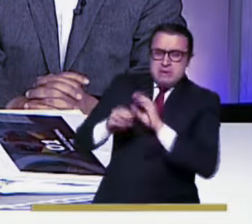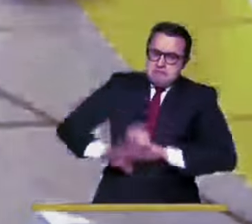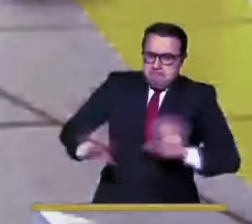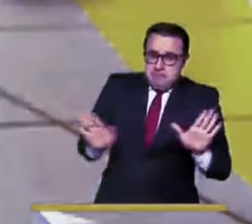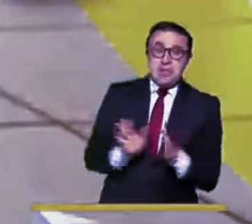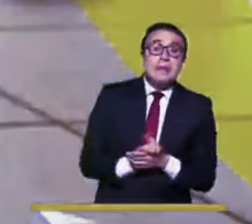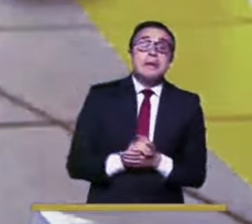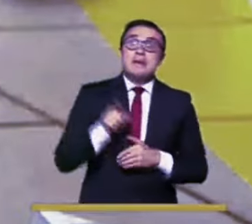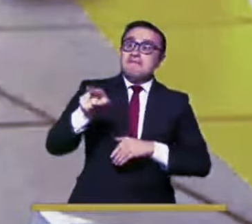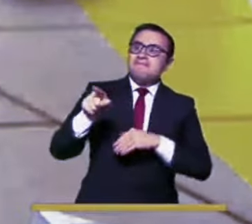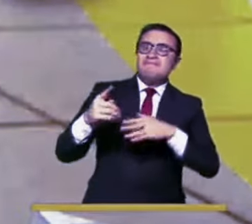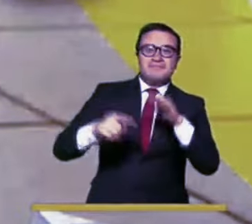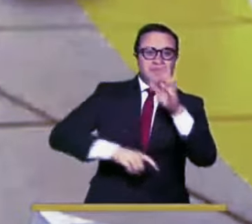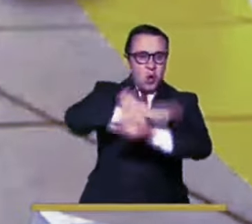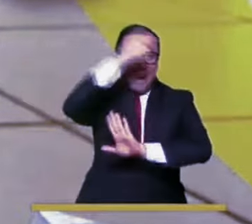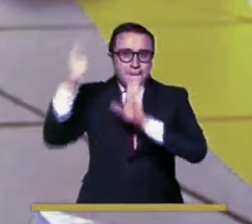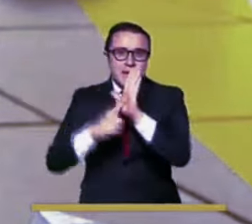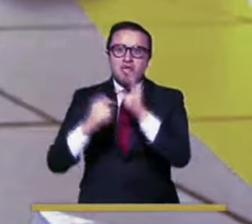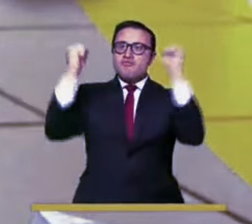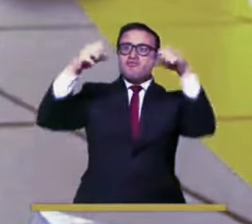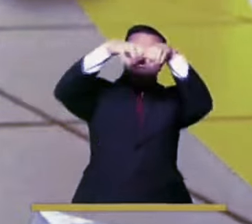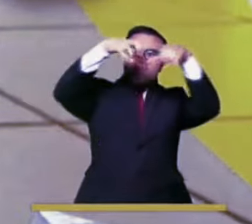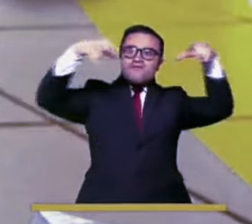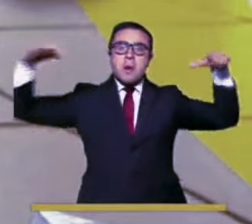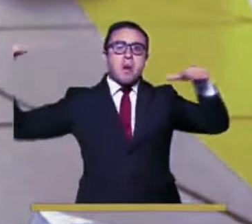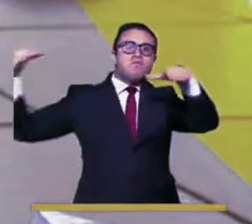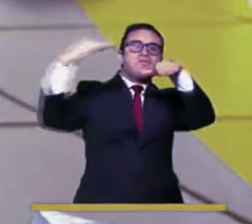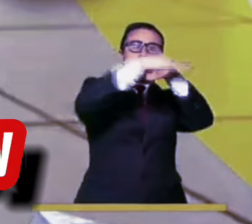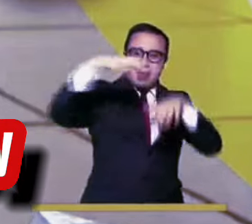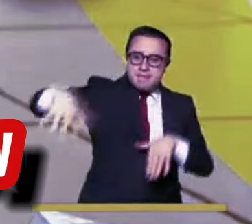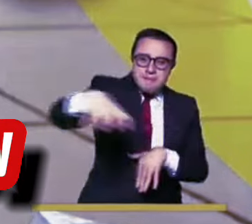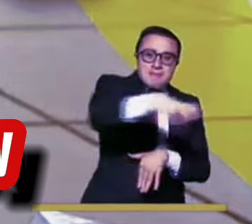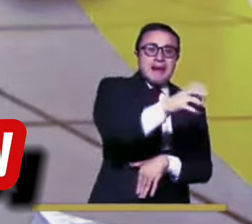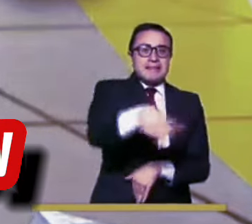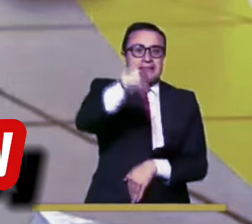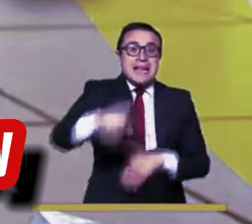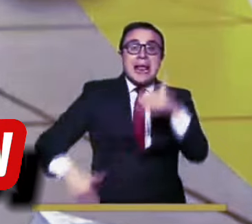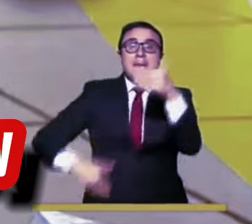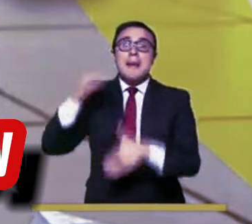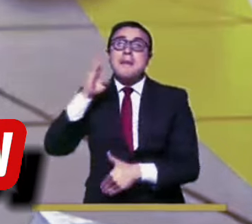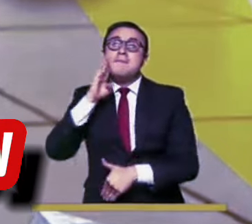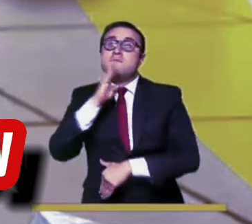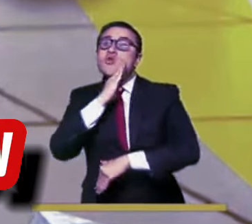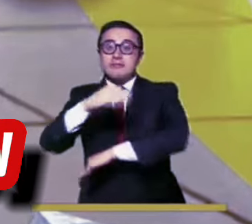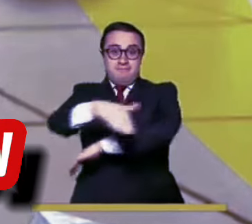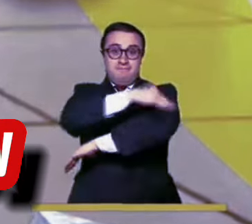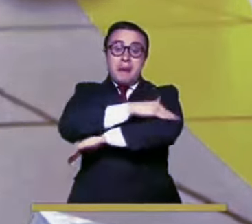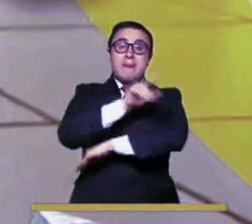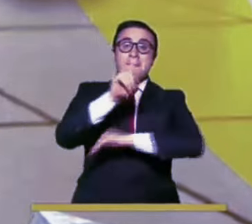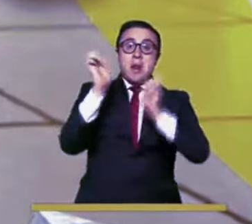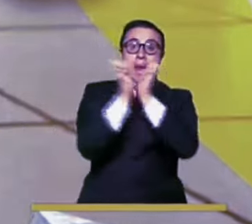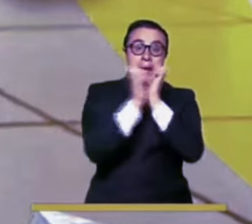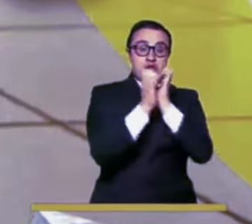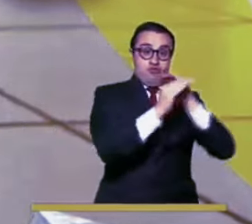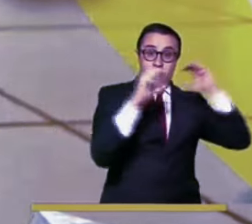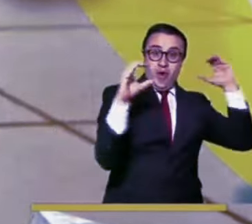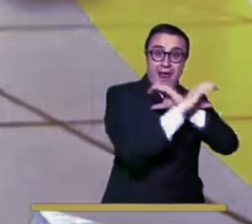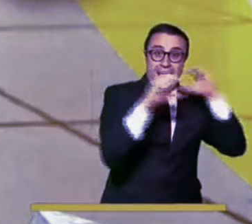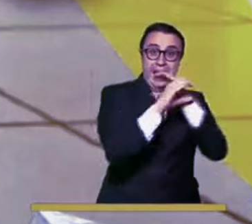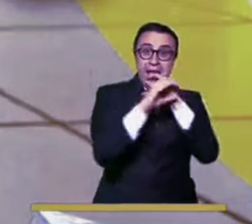Completamente elevado, con 16 estaciones que inician Bosa, sube por la avenida Primero de Mayo y toma la Caracas hasta la